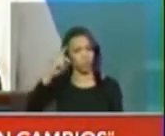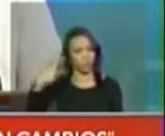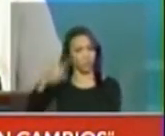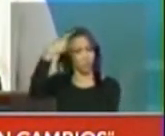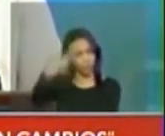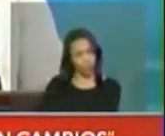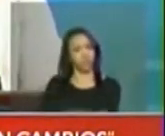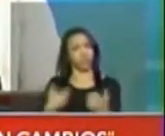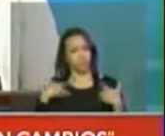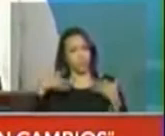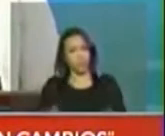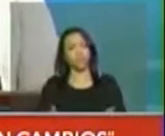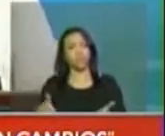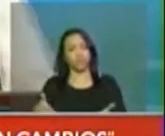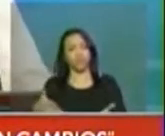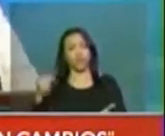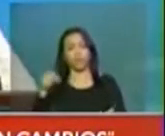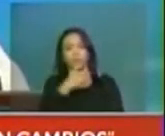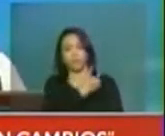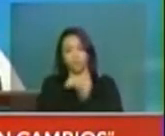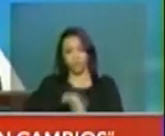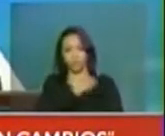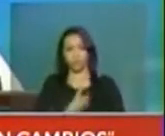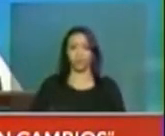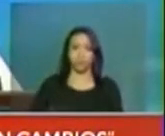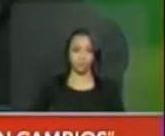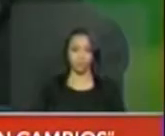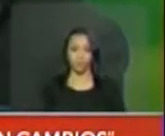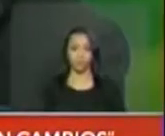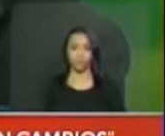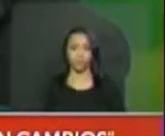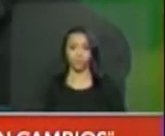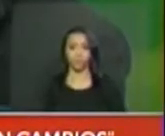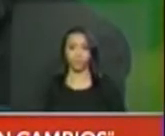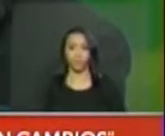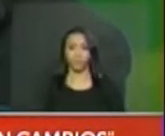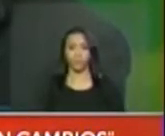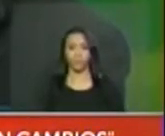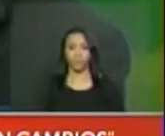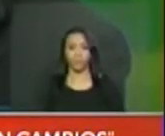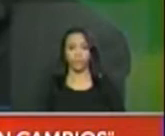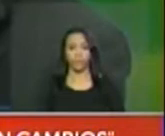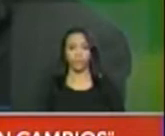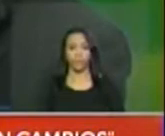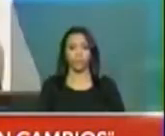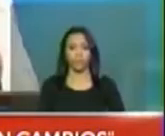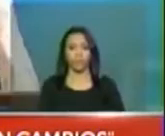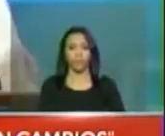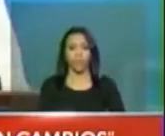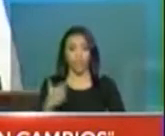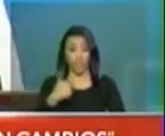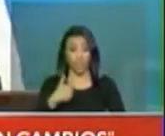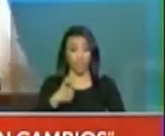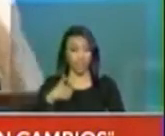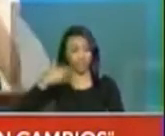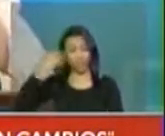Bueno, vengo aquí a manifestar, y viene él también a manifestar la voluntad de participar digamos, de